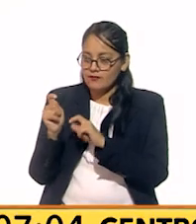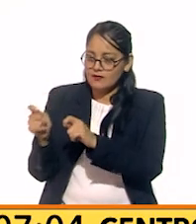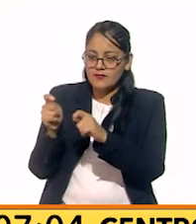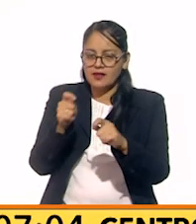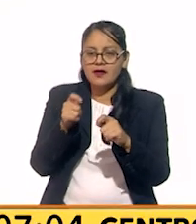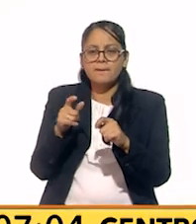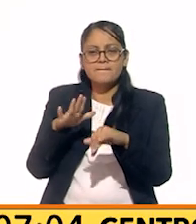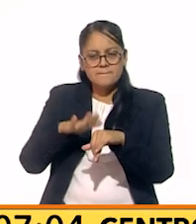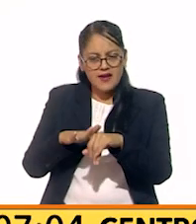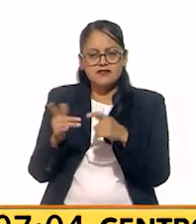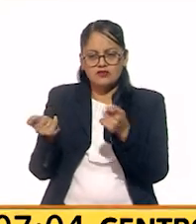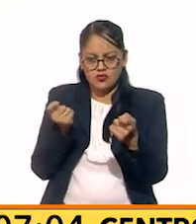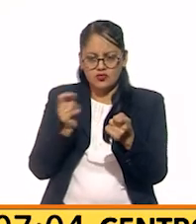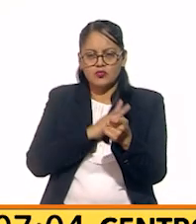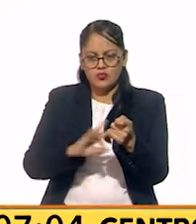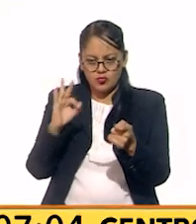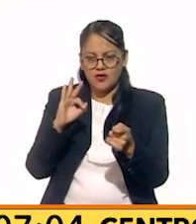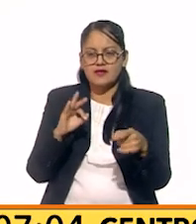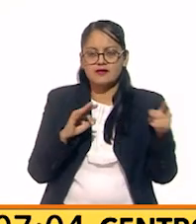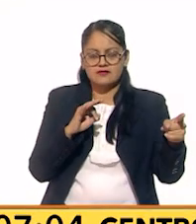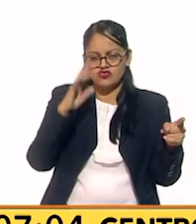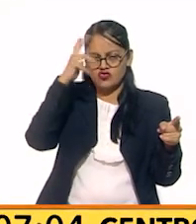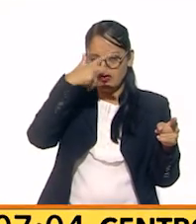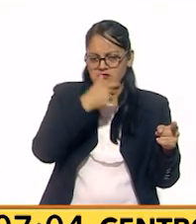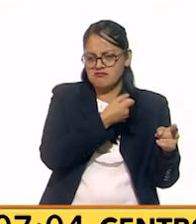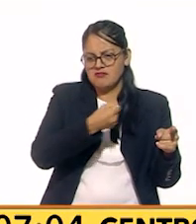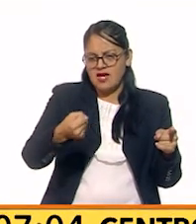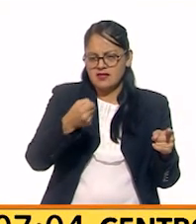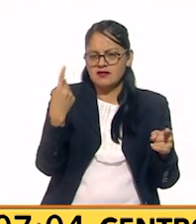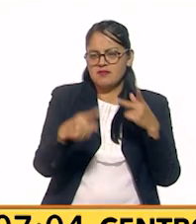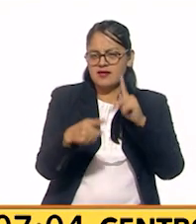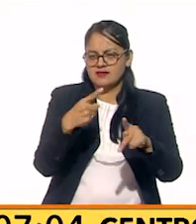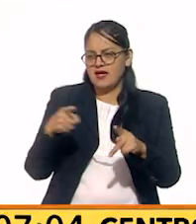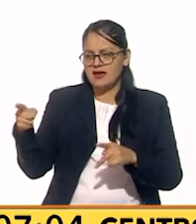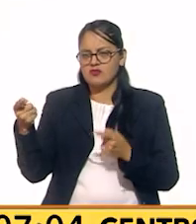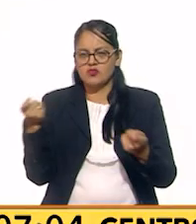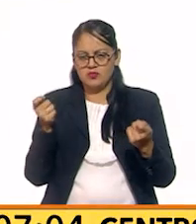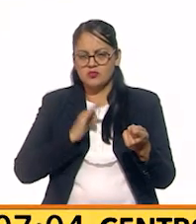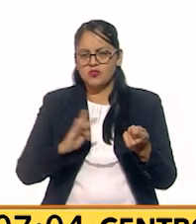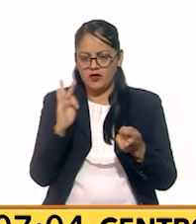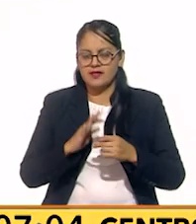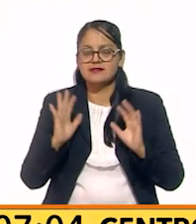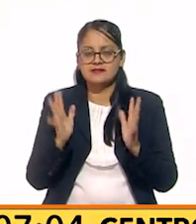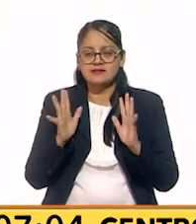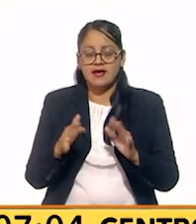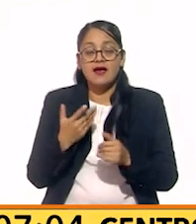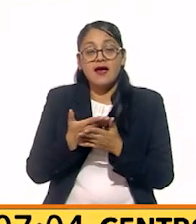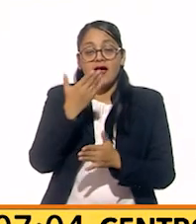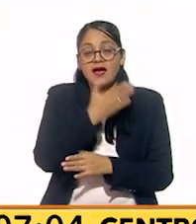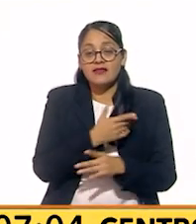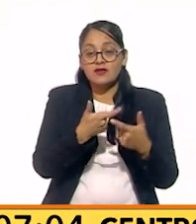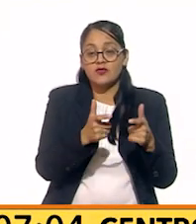margen de maniobra frente a las políticas que busca implementar Donald Trump. Estamos en la antesala de la derrota de